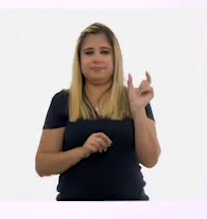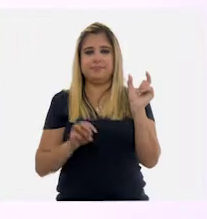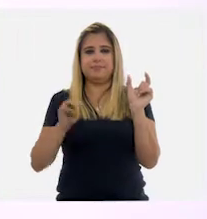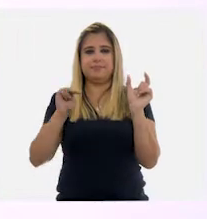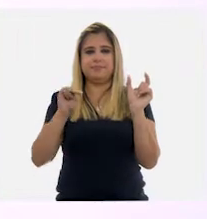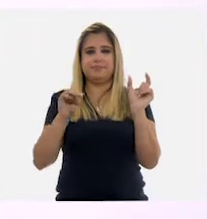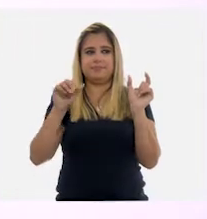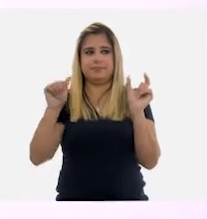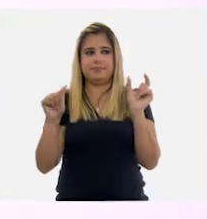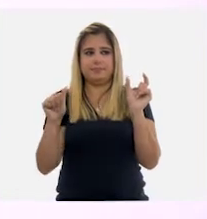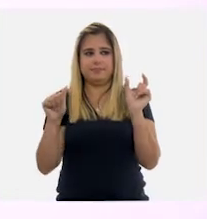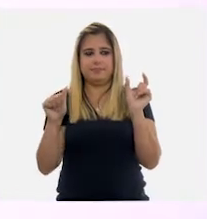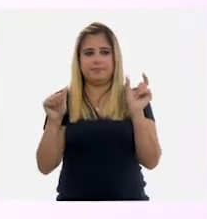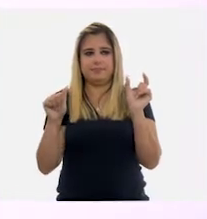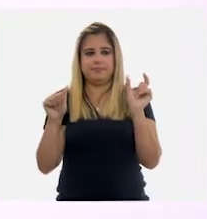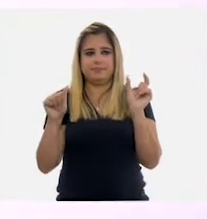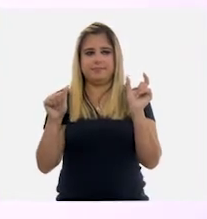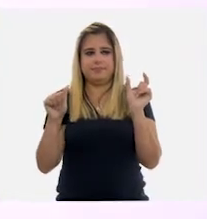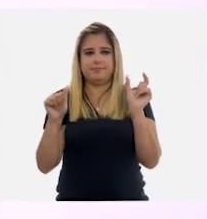ma.